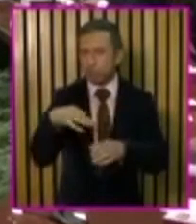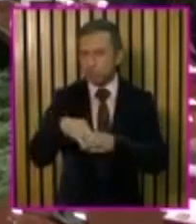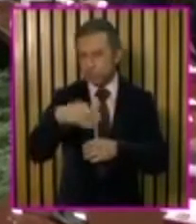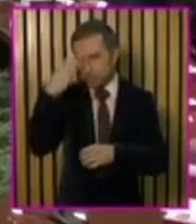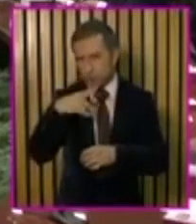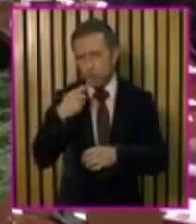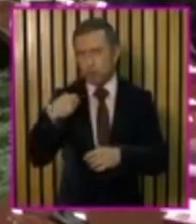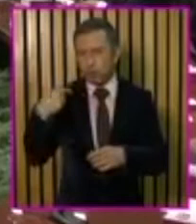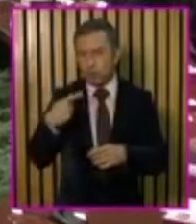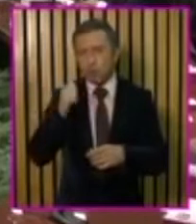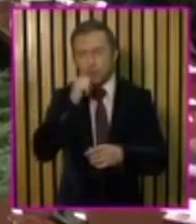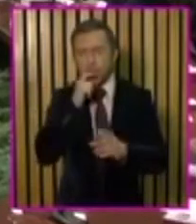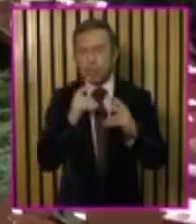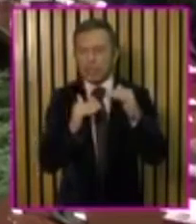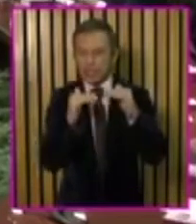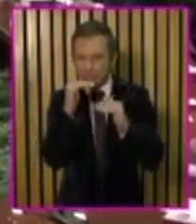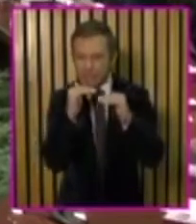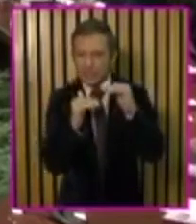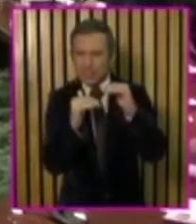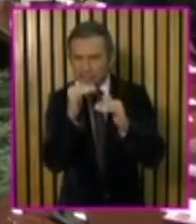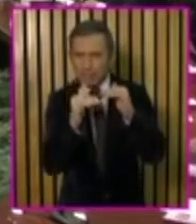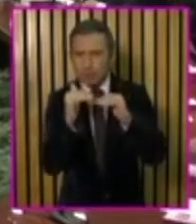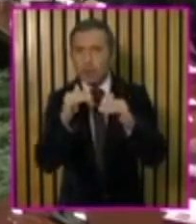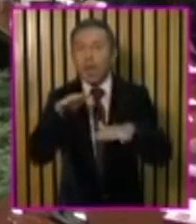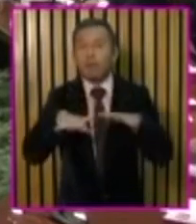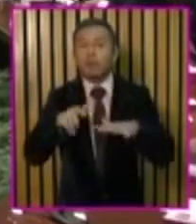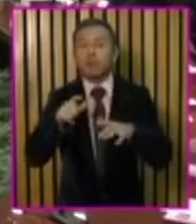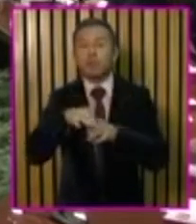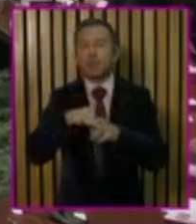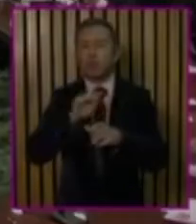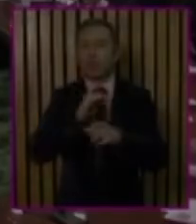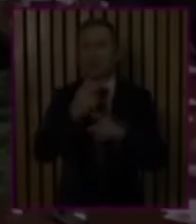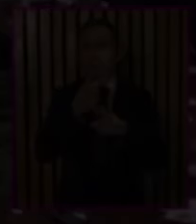actividades permanentes como las campañas electorales entre otros notimex